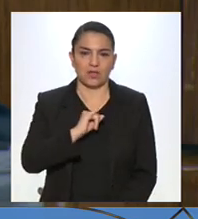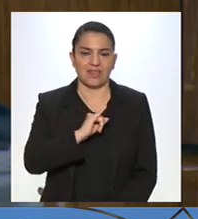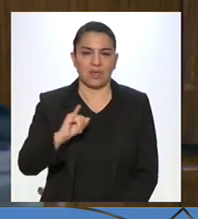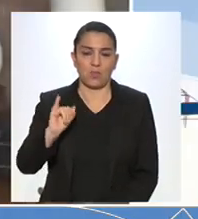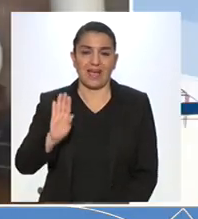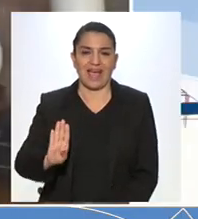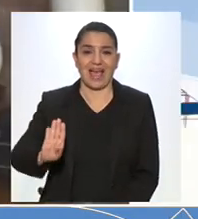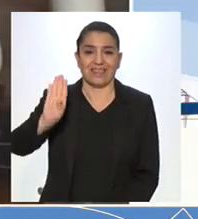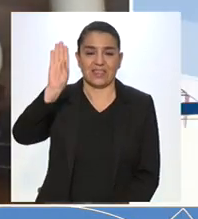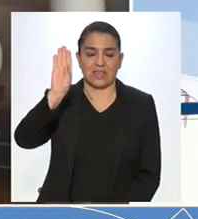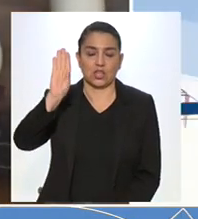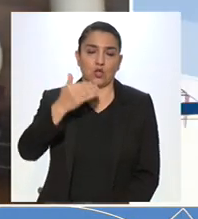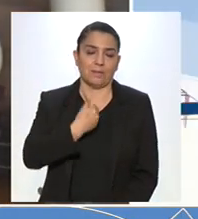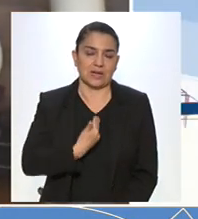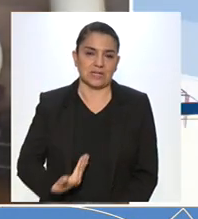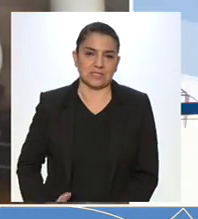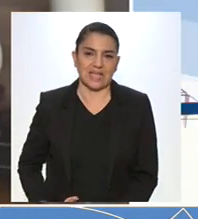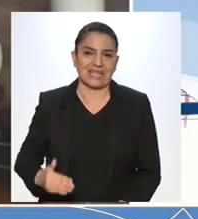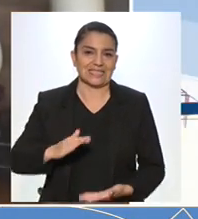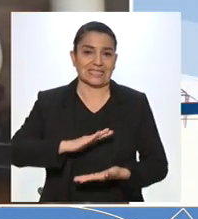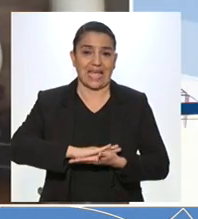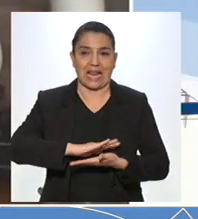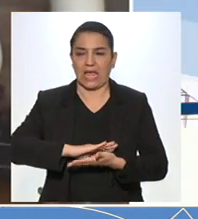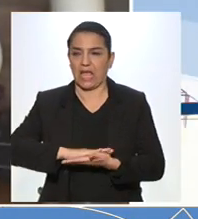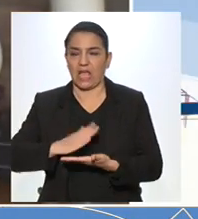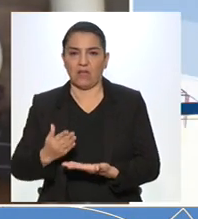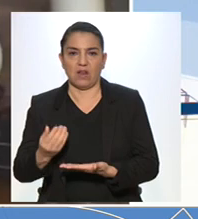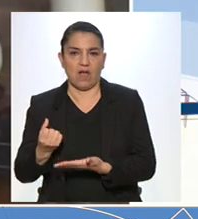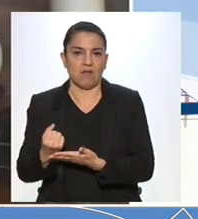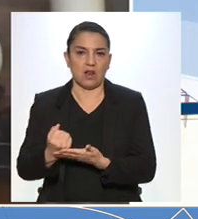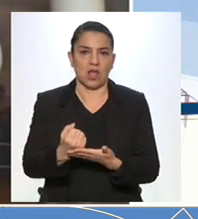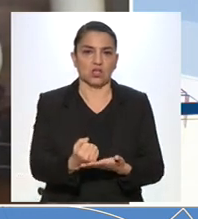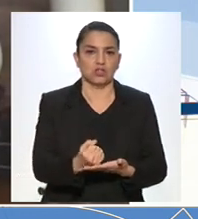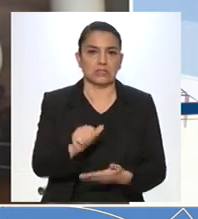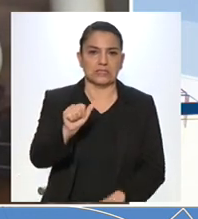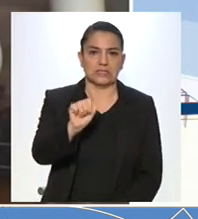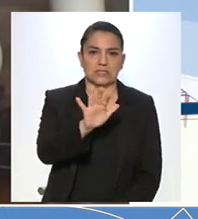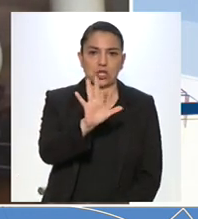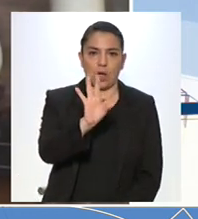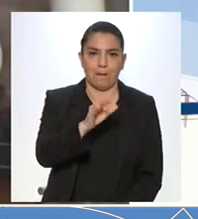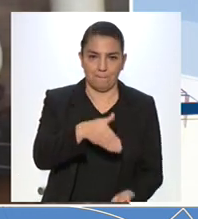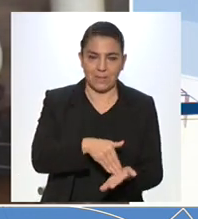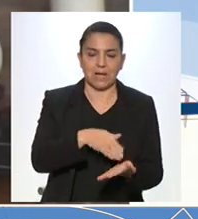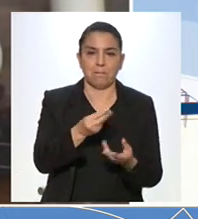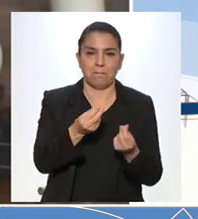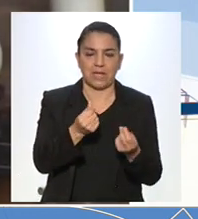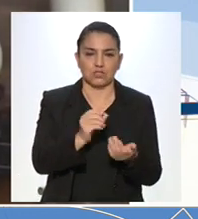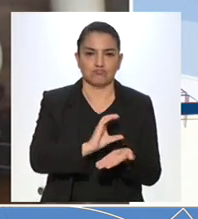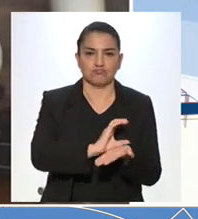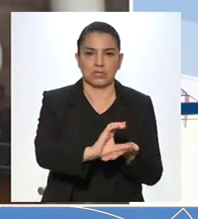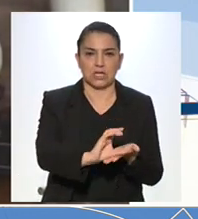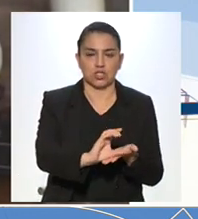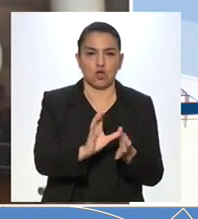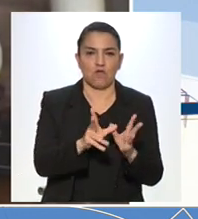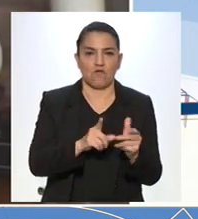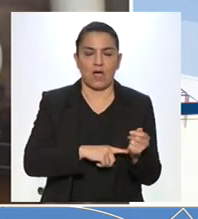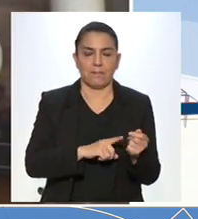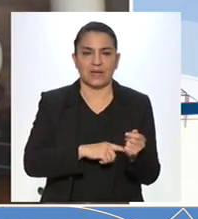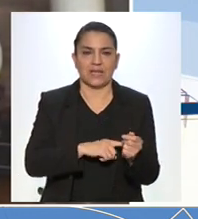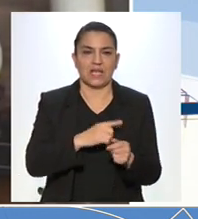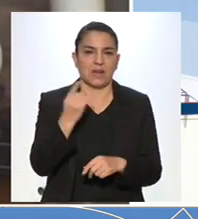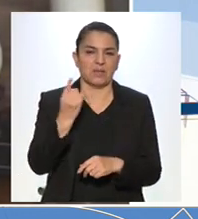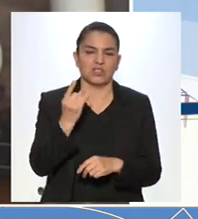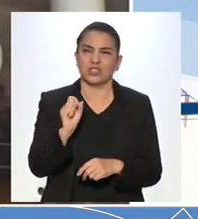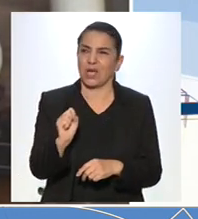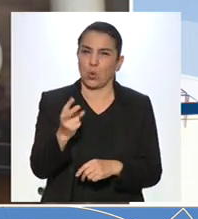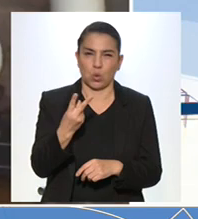un candidato presidencial celebraron un aporte de 65 mil pesos para el ingreso familiar de emergencia. Ya no me acuerdo si fue el primero o el segundo, creo que fue el